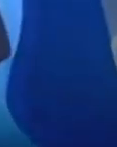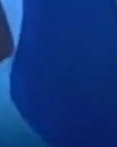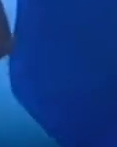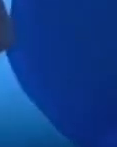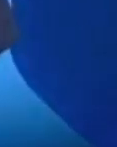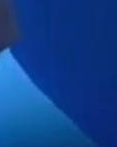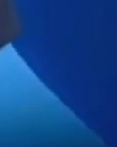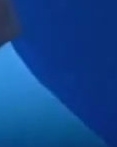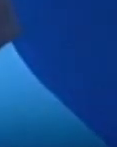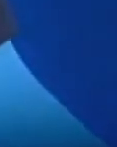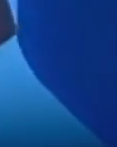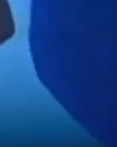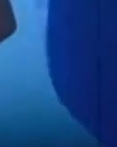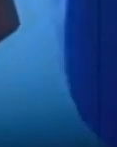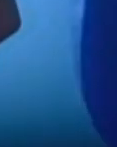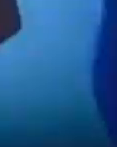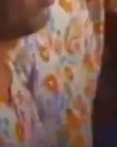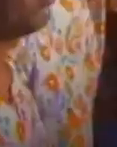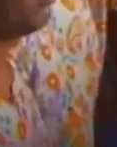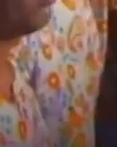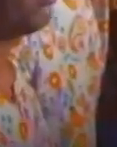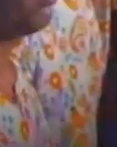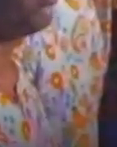Vamos a vencer.